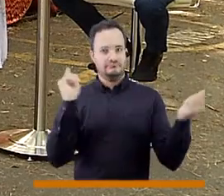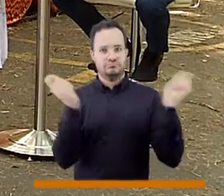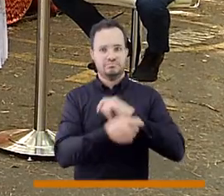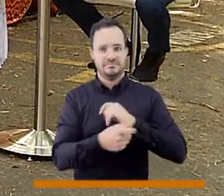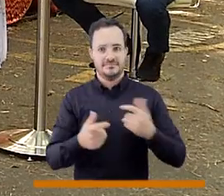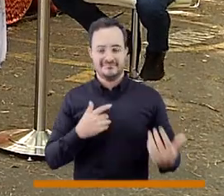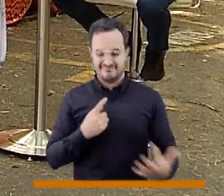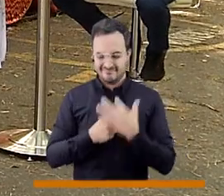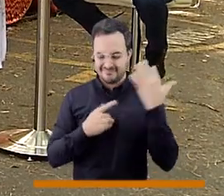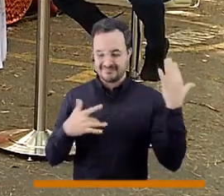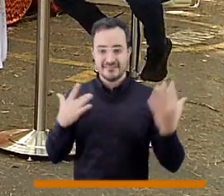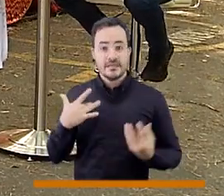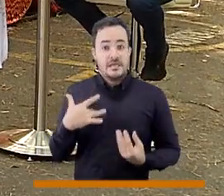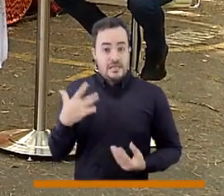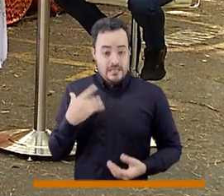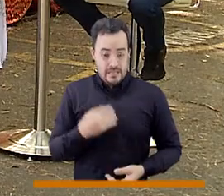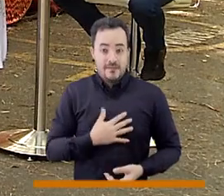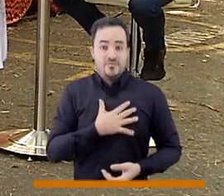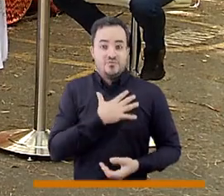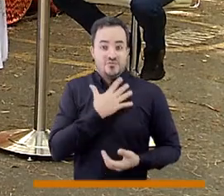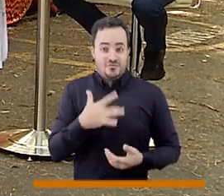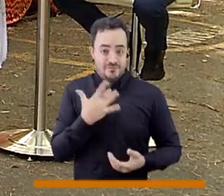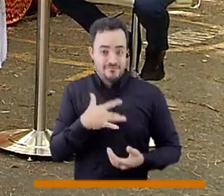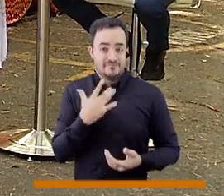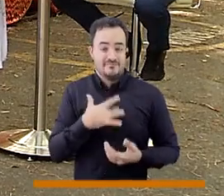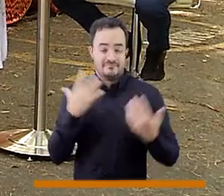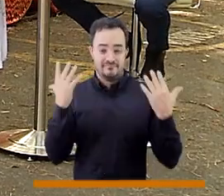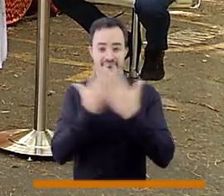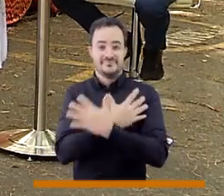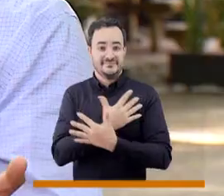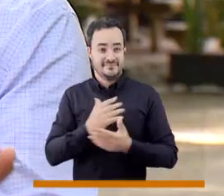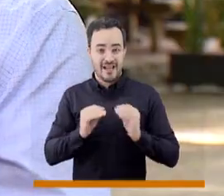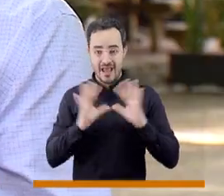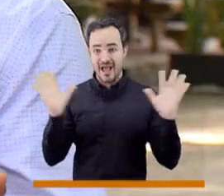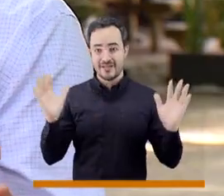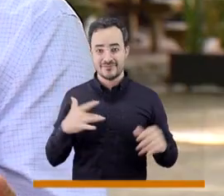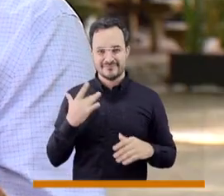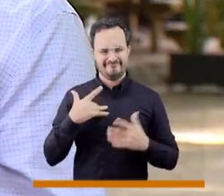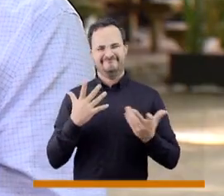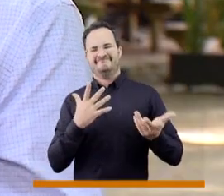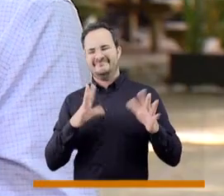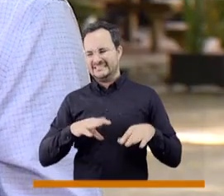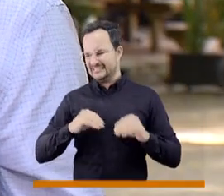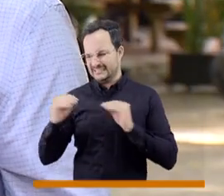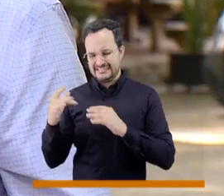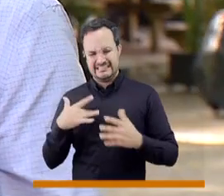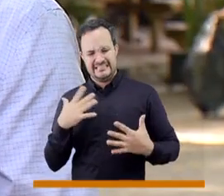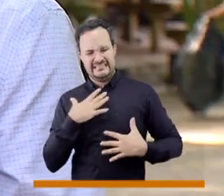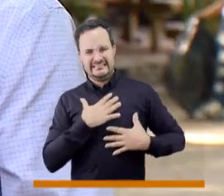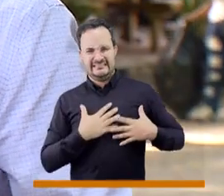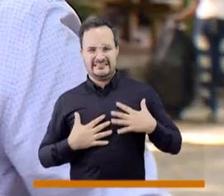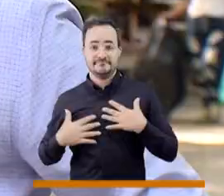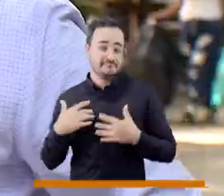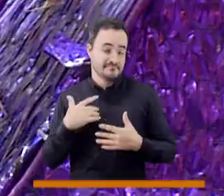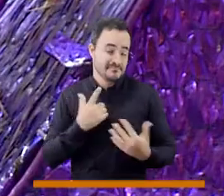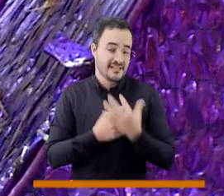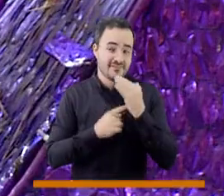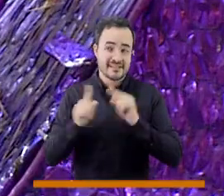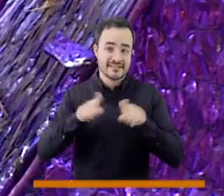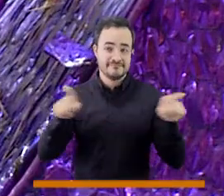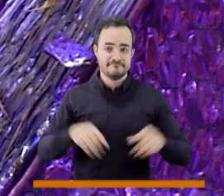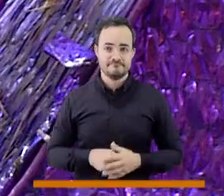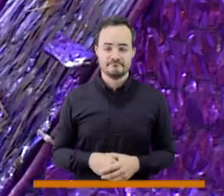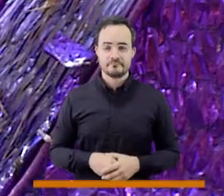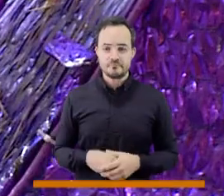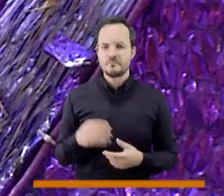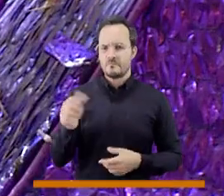crecimos, pues eso nos genera una afectación emocional también a quienes estamos padeciendo el fenómeno de la gentrificación. Me